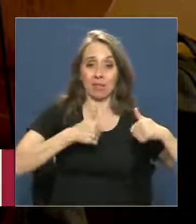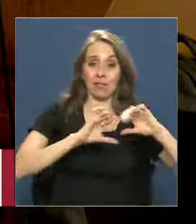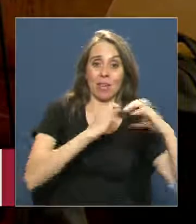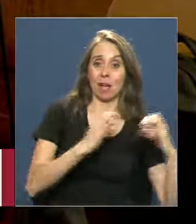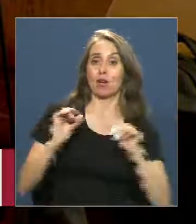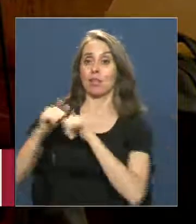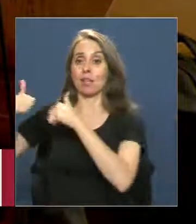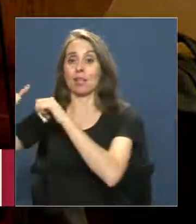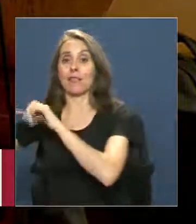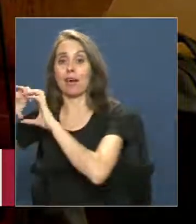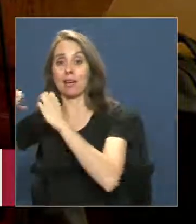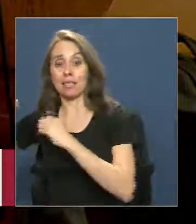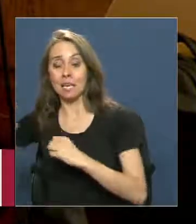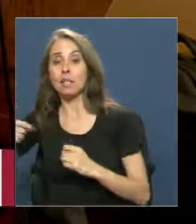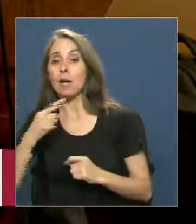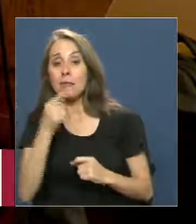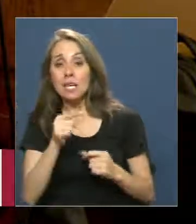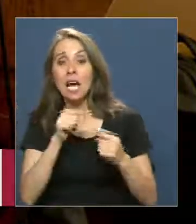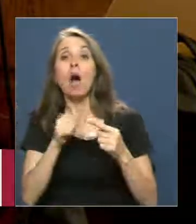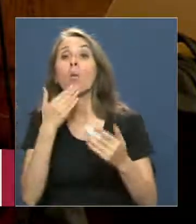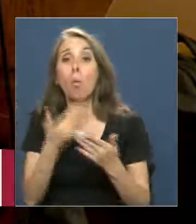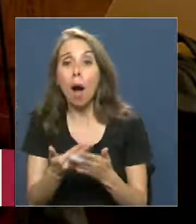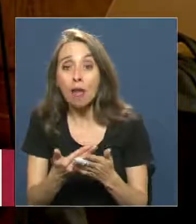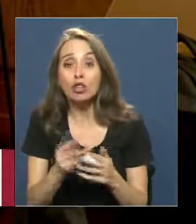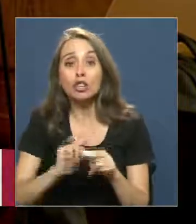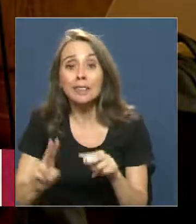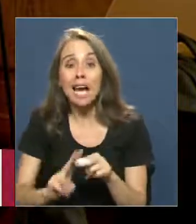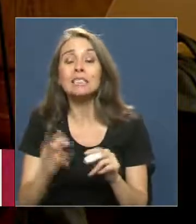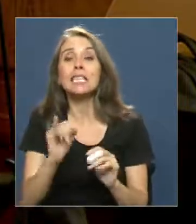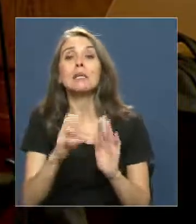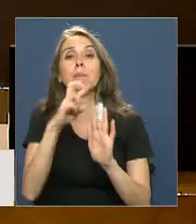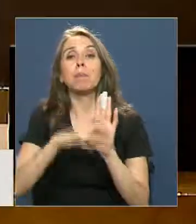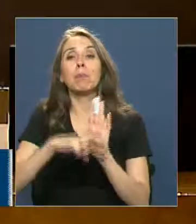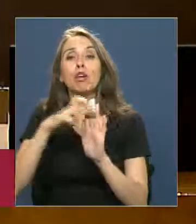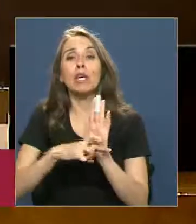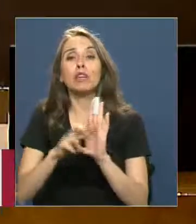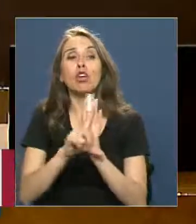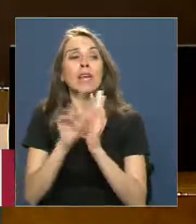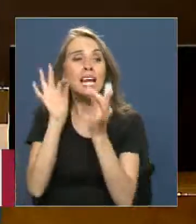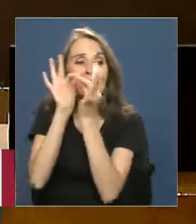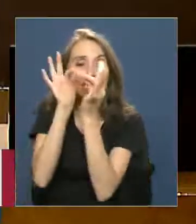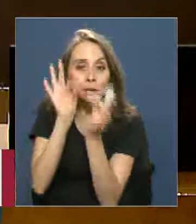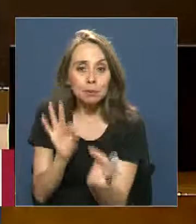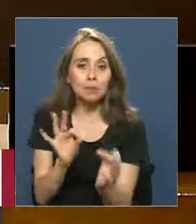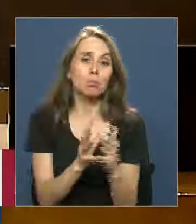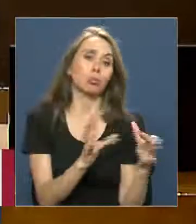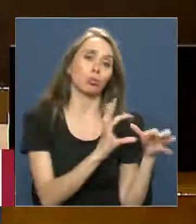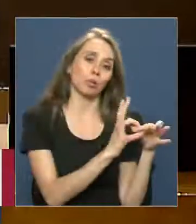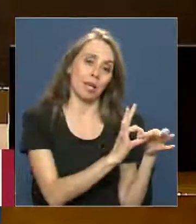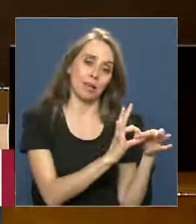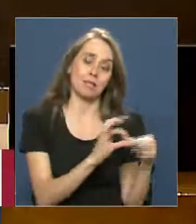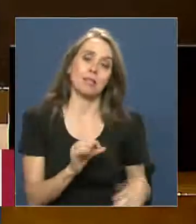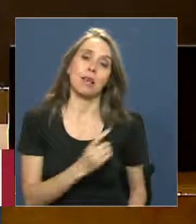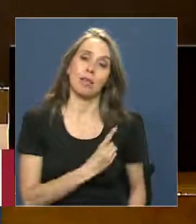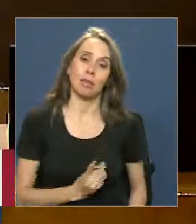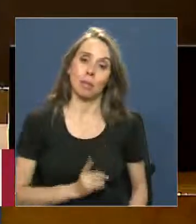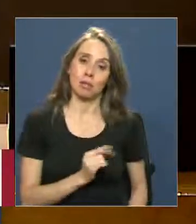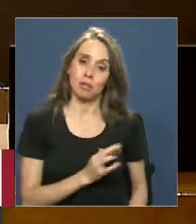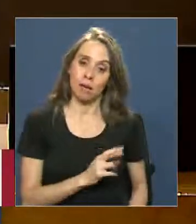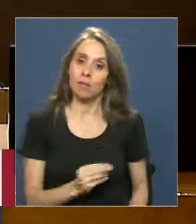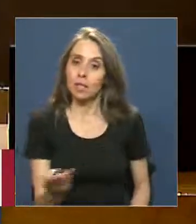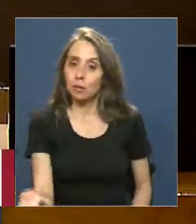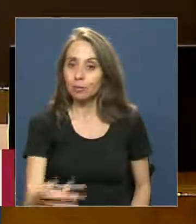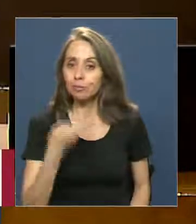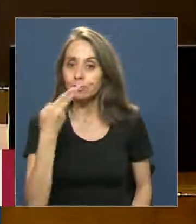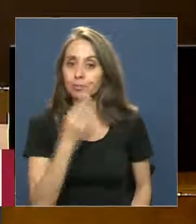proyectos específicos. He dicho, presidenta, muchas gracias. Muchas gracias, diputado René Zaffirio. De inmediato le entrego el uso de la palabra al